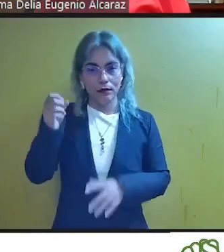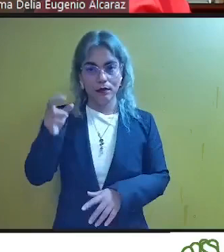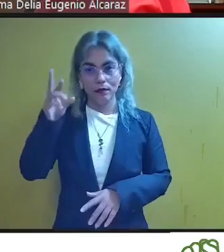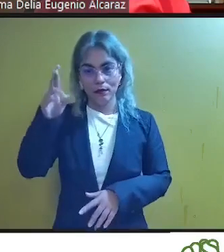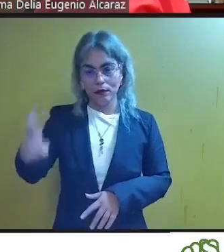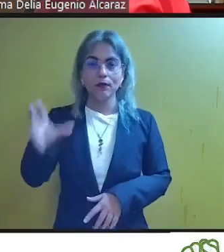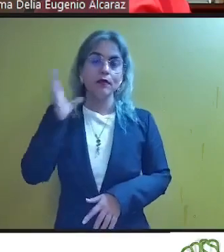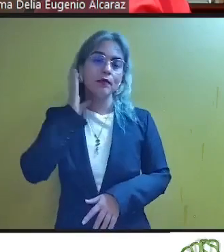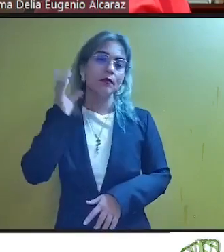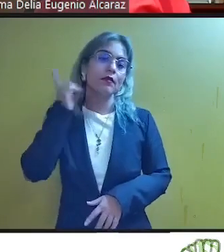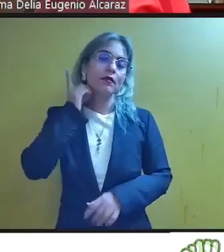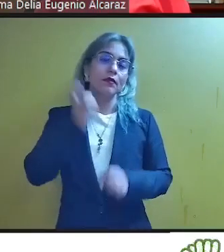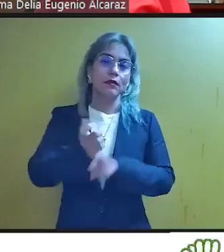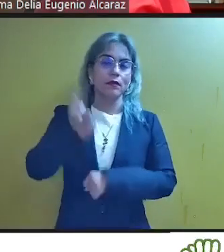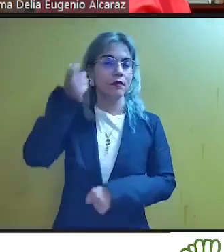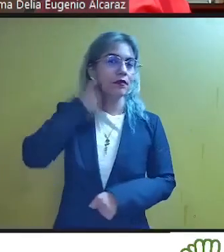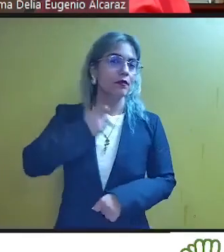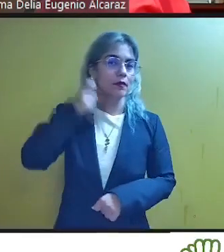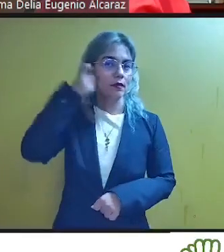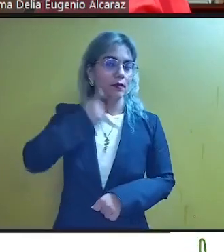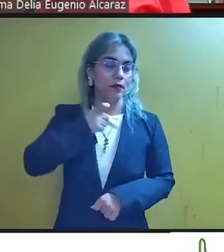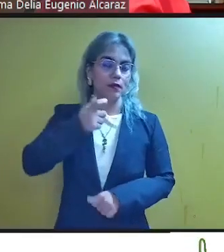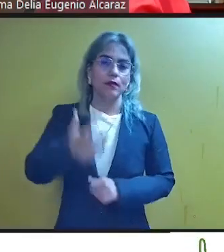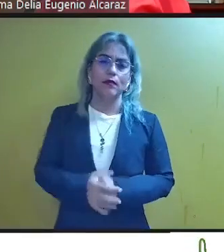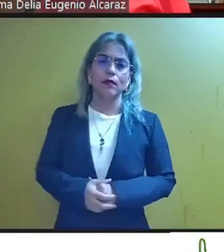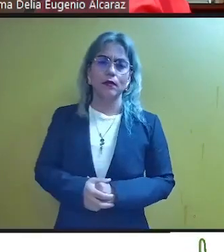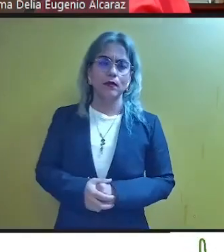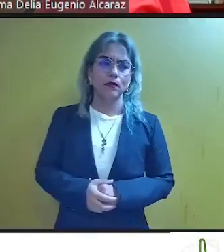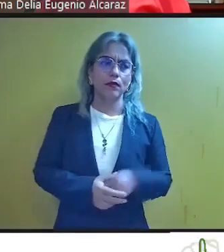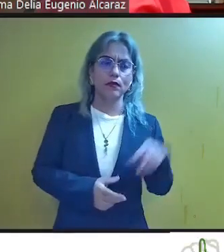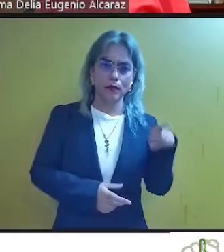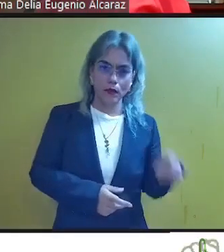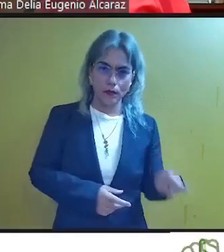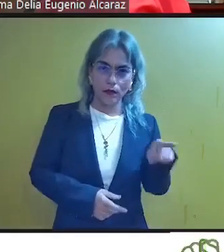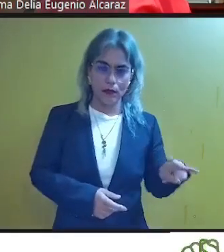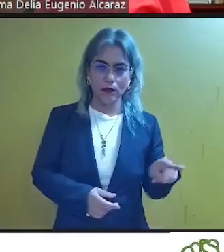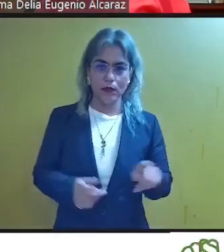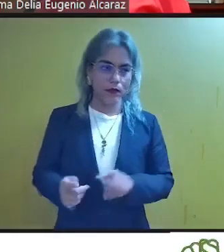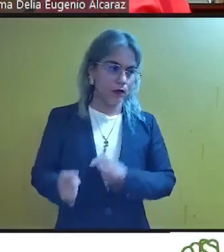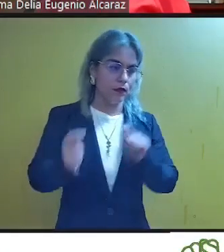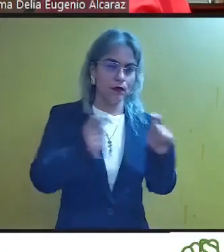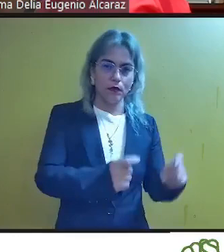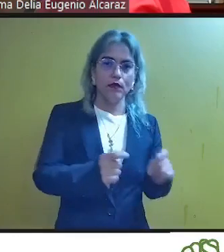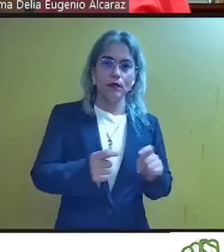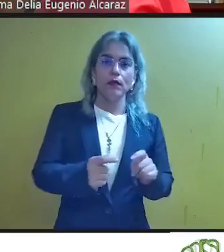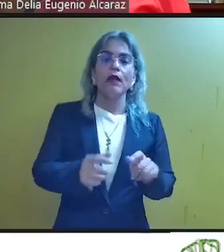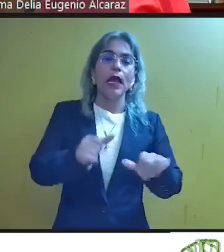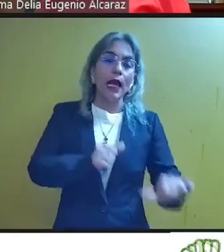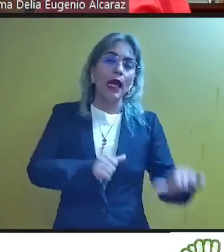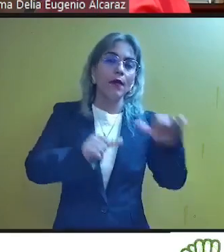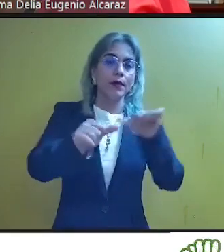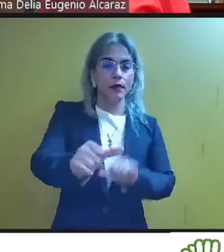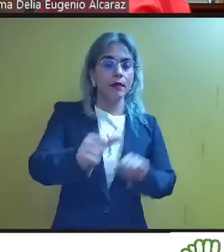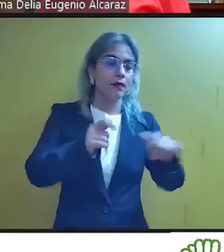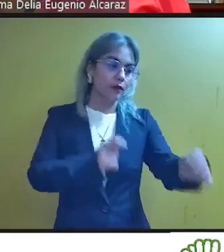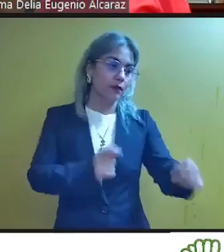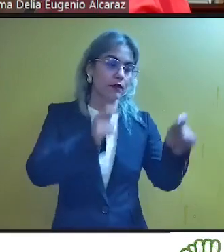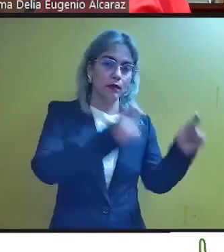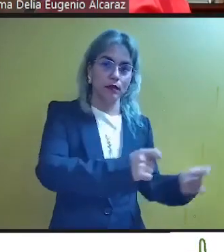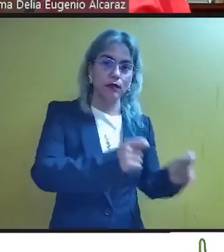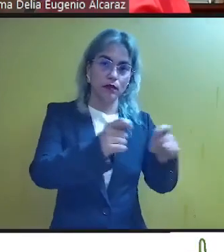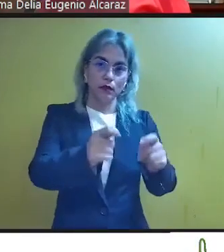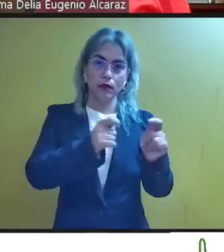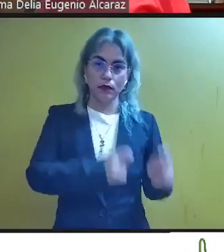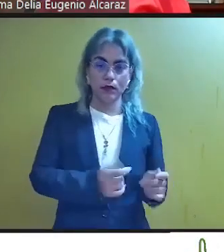Guerrero, se advierte que ante esa autoridad, quien es la competente para aprobar licencias o renuncias de ediles municipales, no se